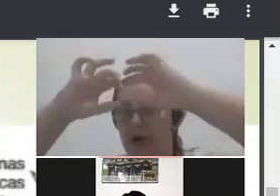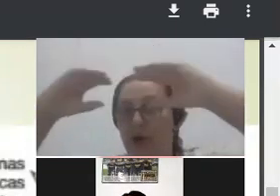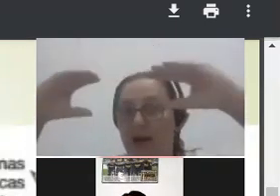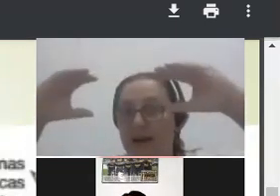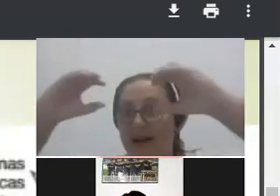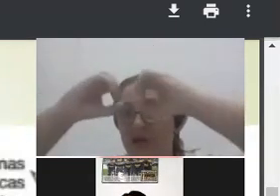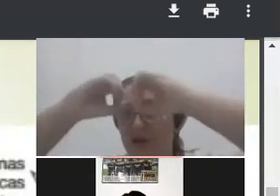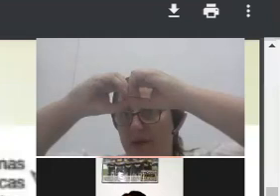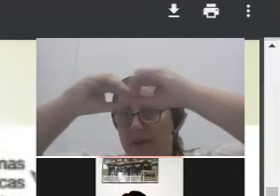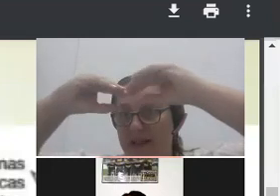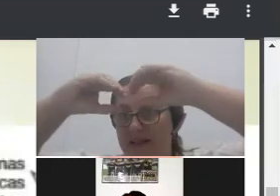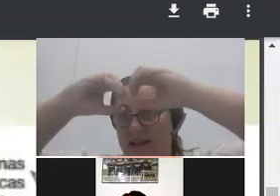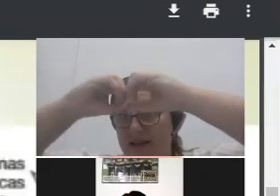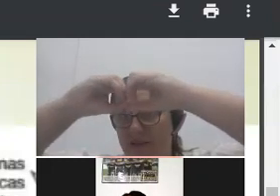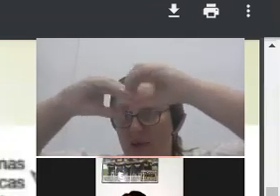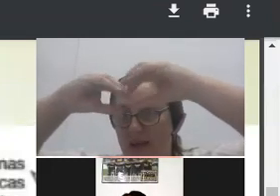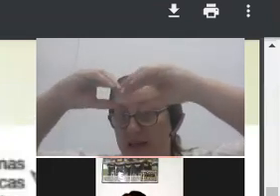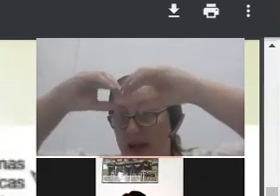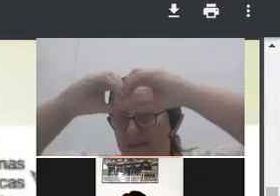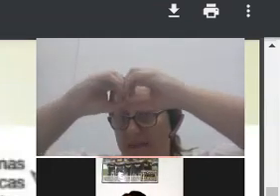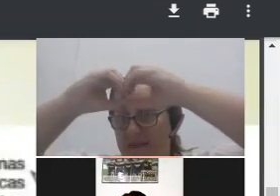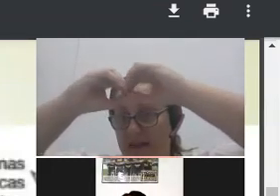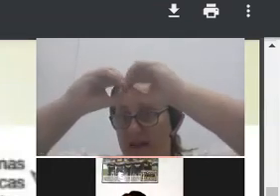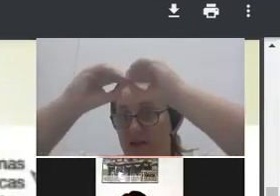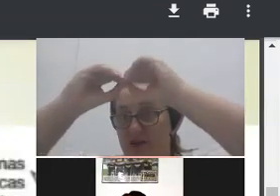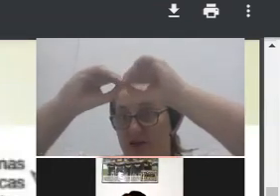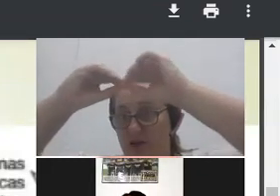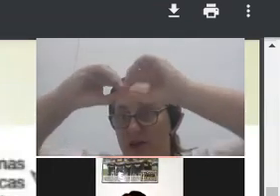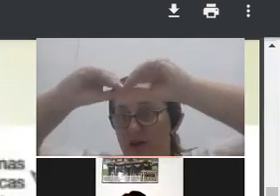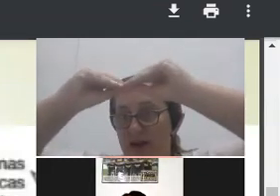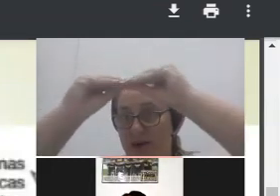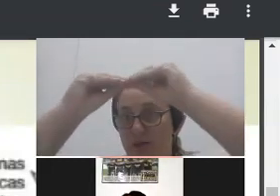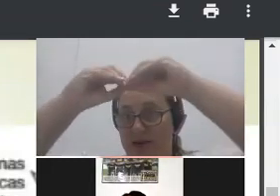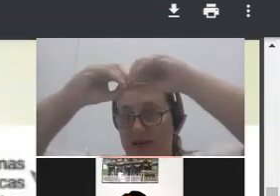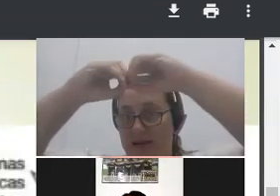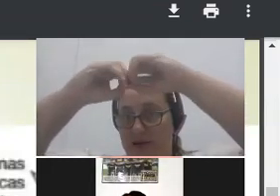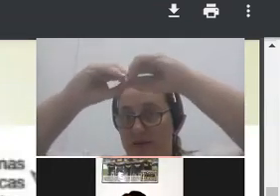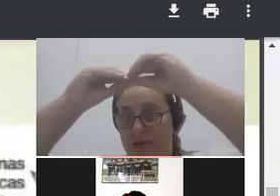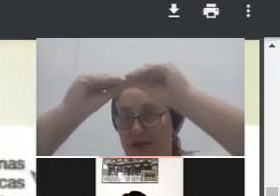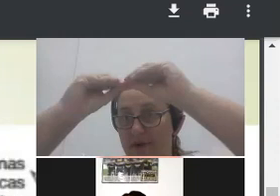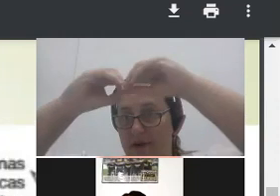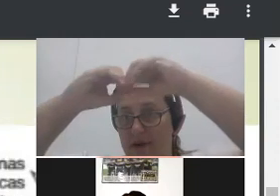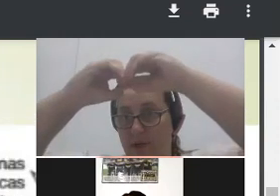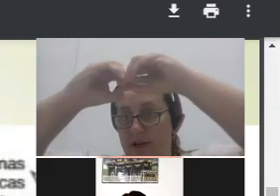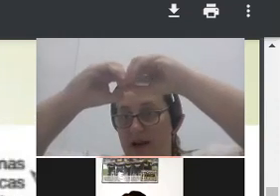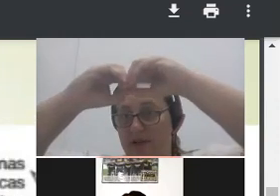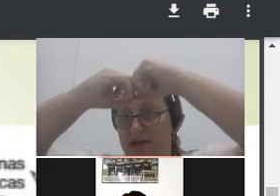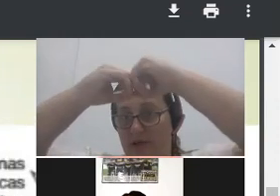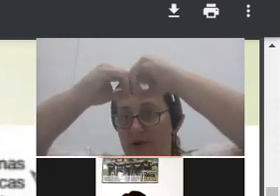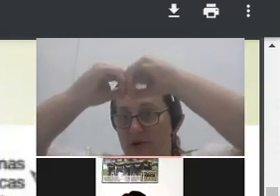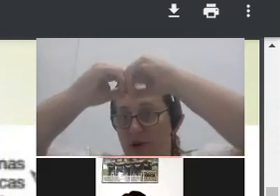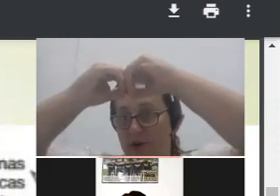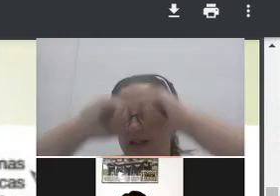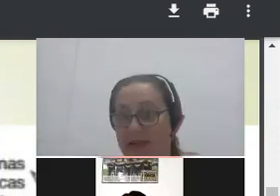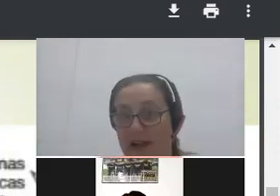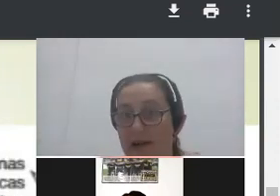punto, pero que el resto permita cierta movilidad, ¿sí? Entonces los tengo unidos acá, pero puedo hacer esto, por ejemplo, porque el resto de la célula